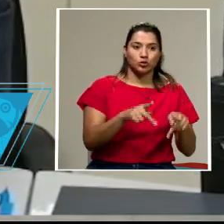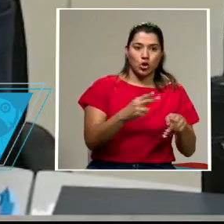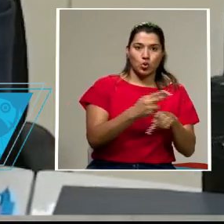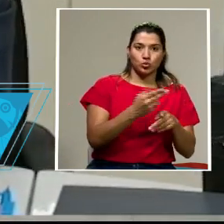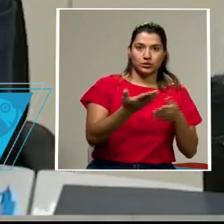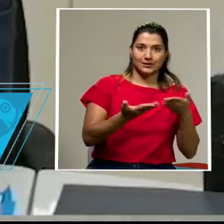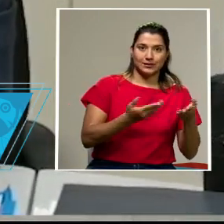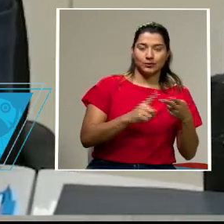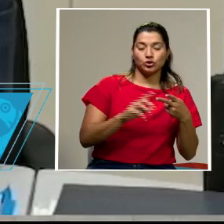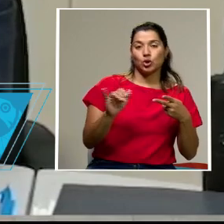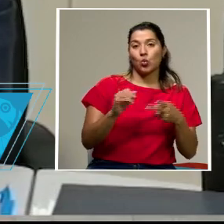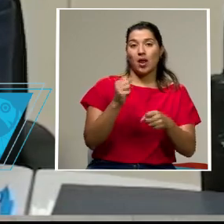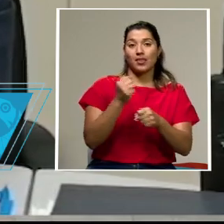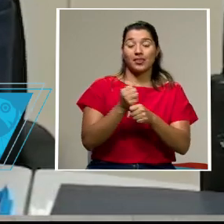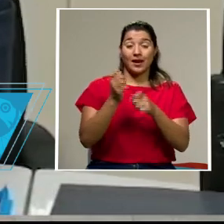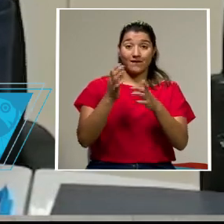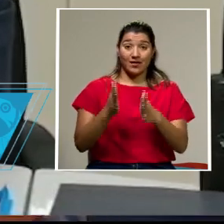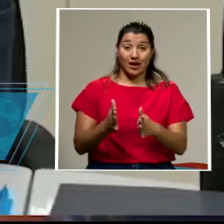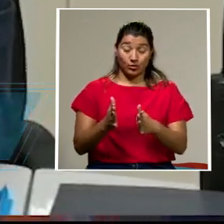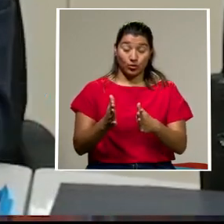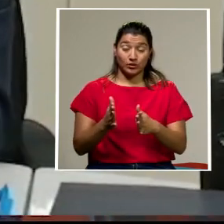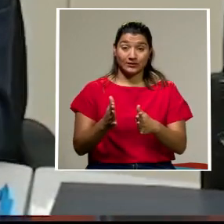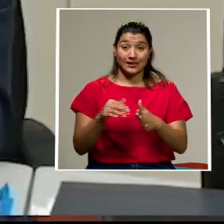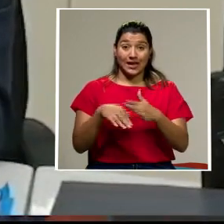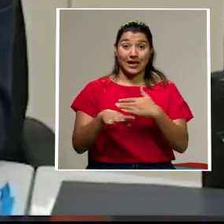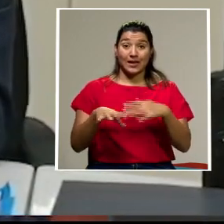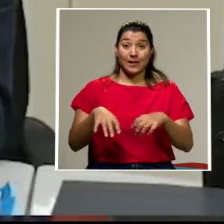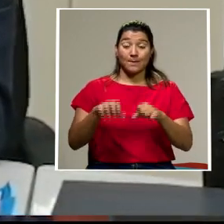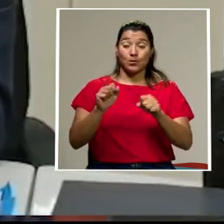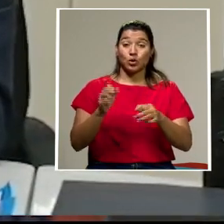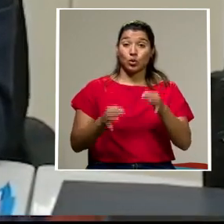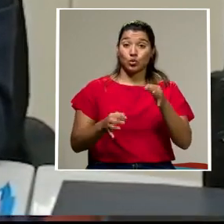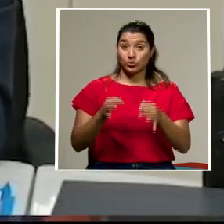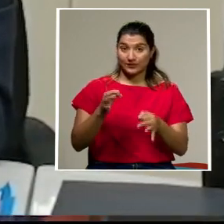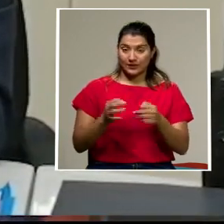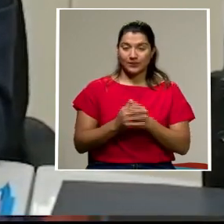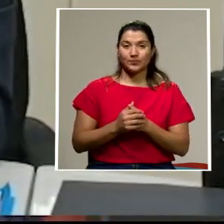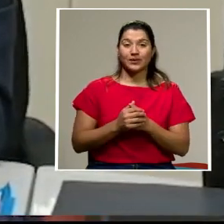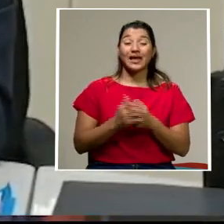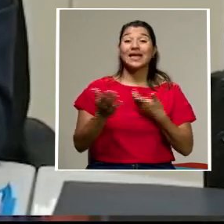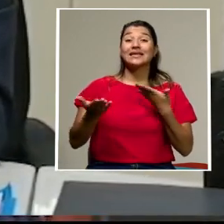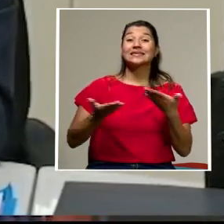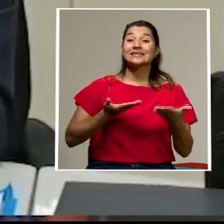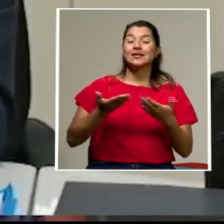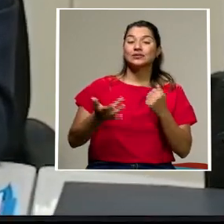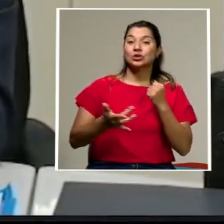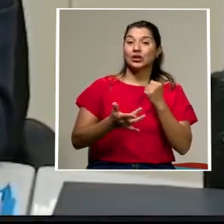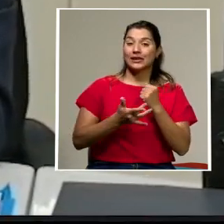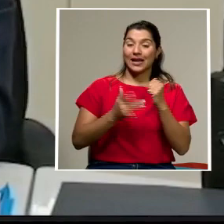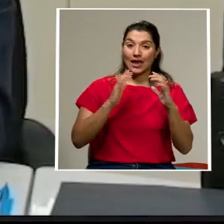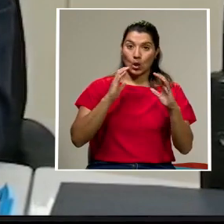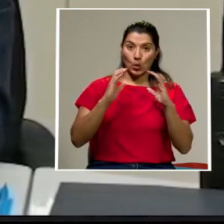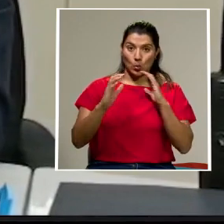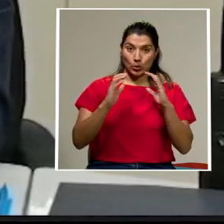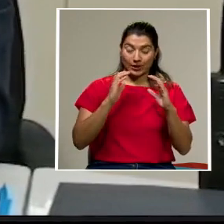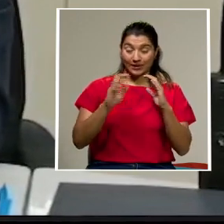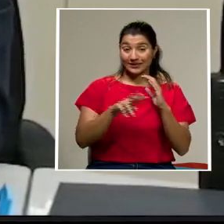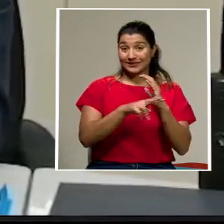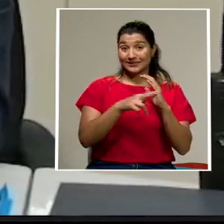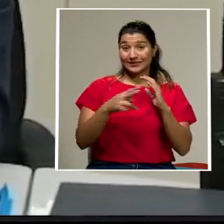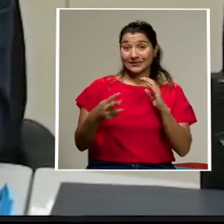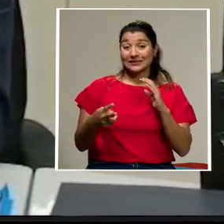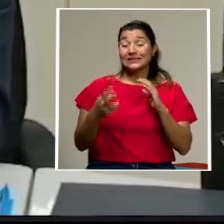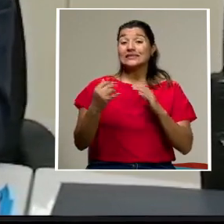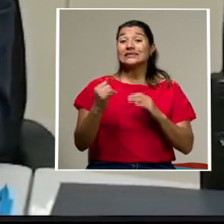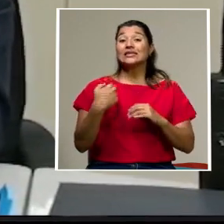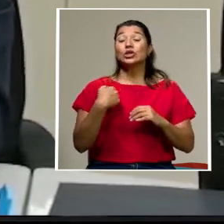judicial. Por su parte, el servicio de telecomunicaciones, más bien si lo comparamos